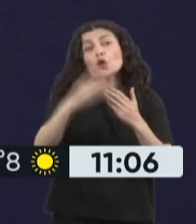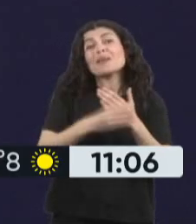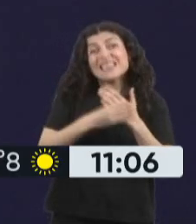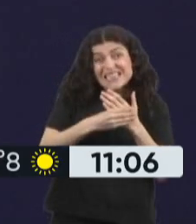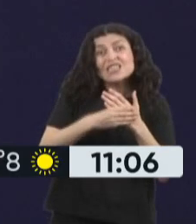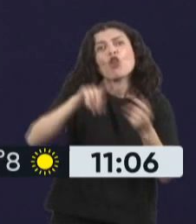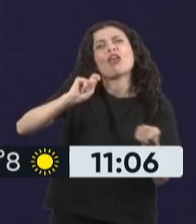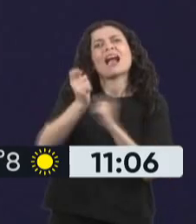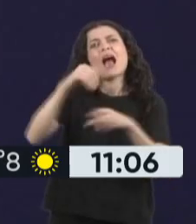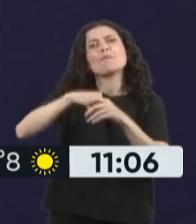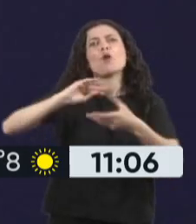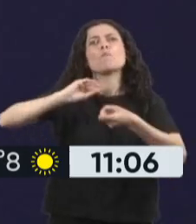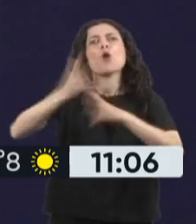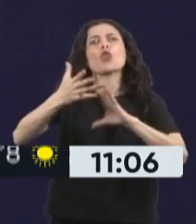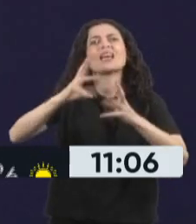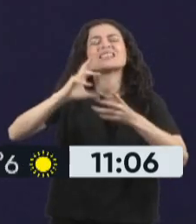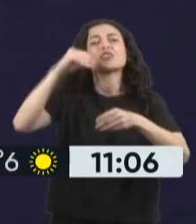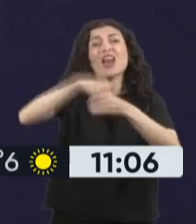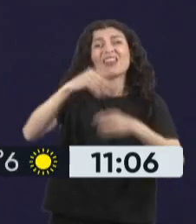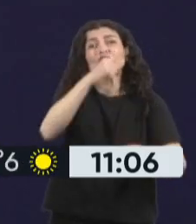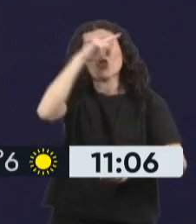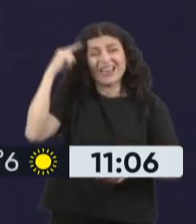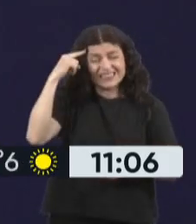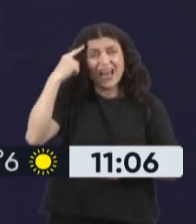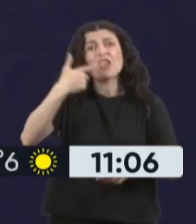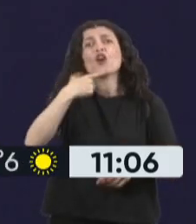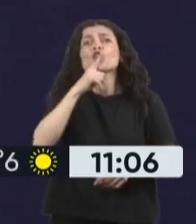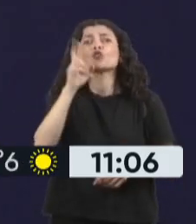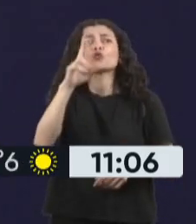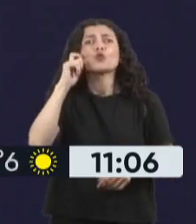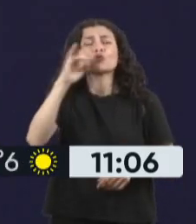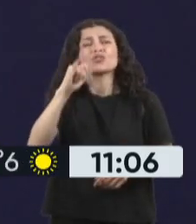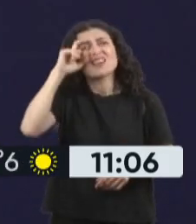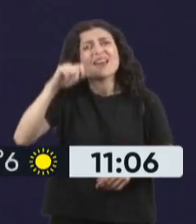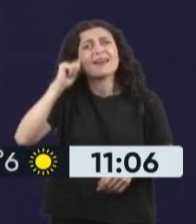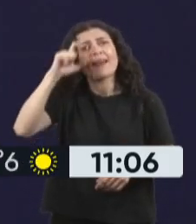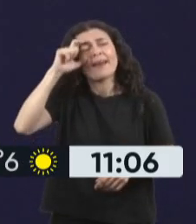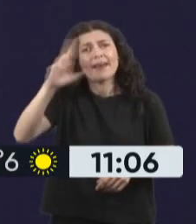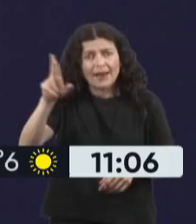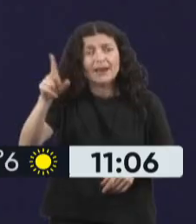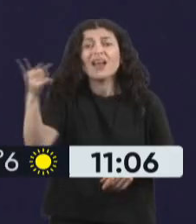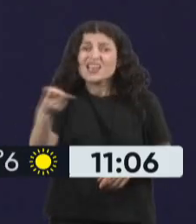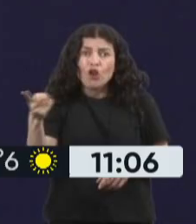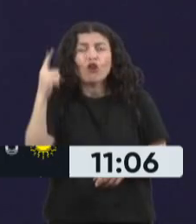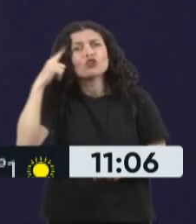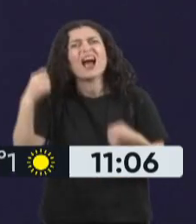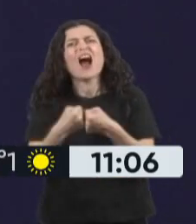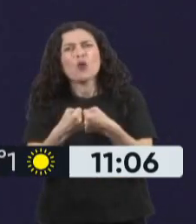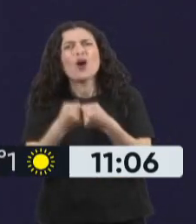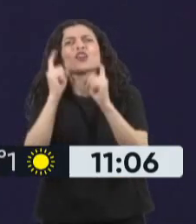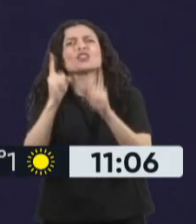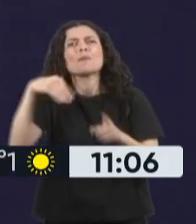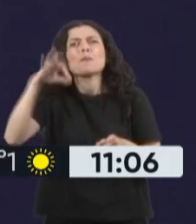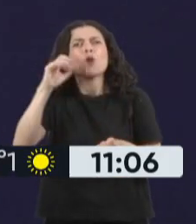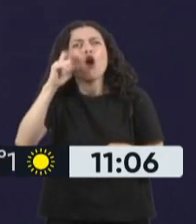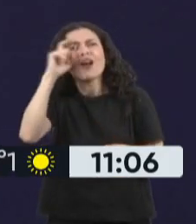Transformación del Estado, Federico Sturzenegger, y trabajada en conjunto con el secretario de Transporte, Franco